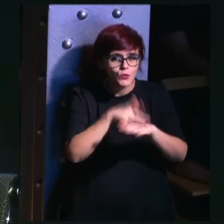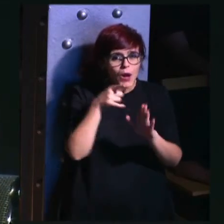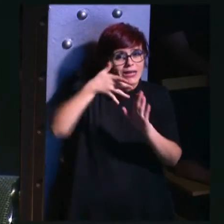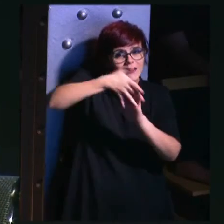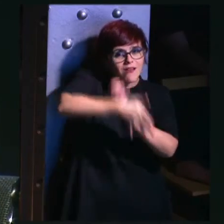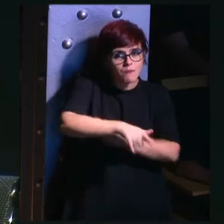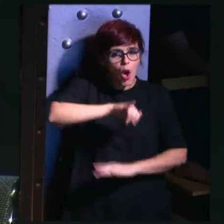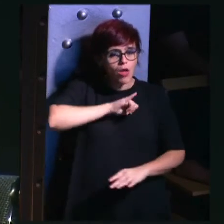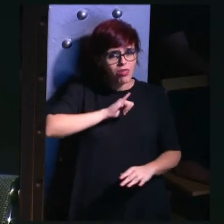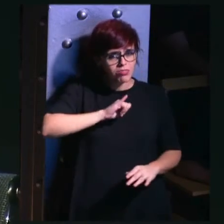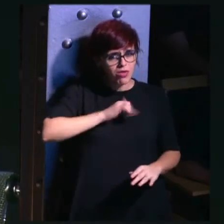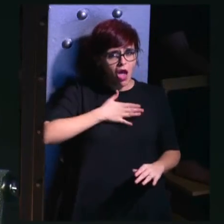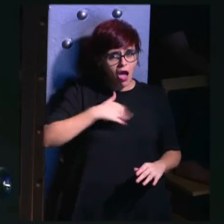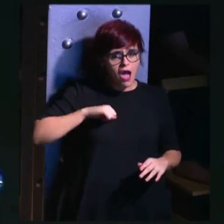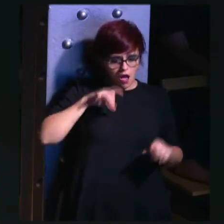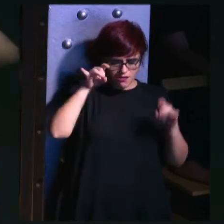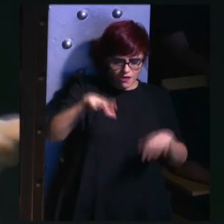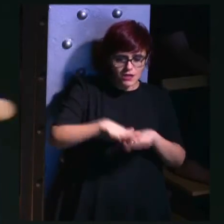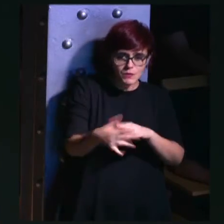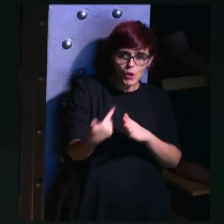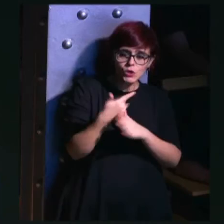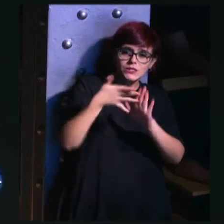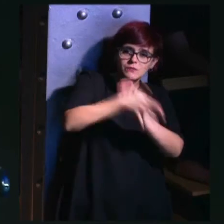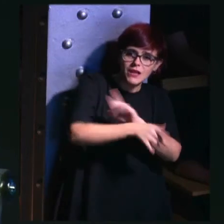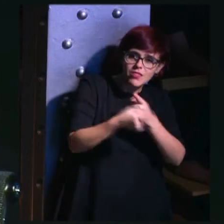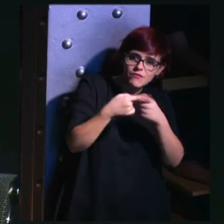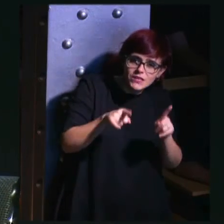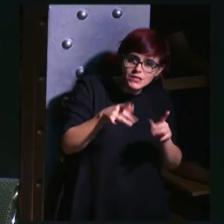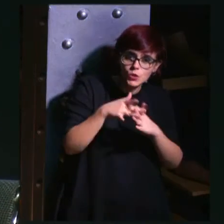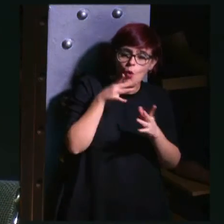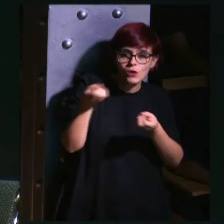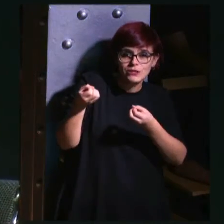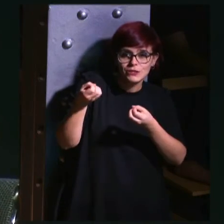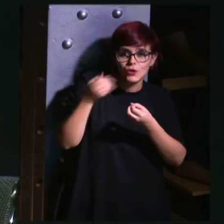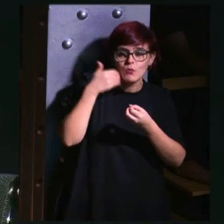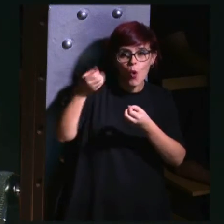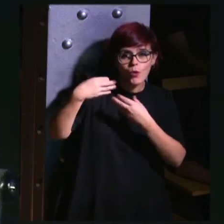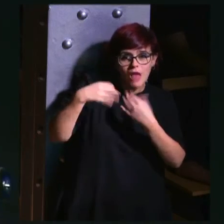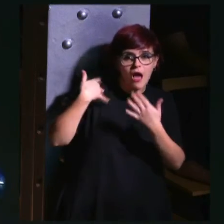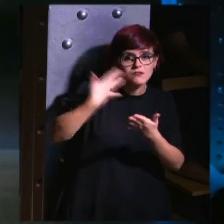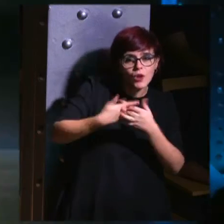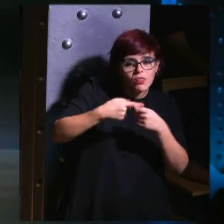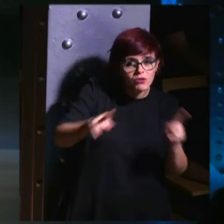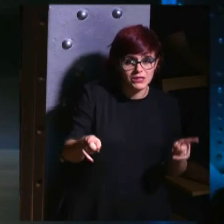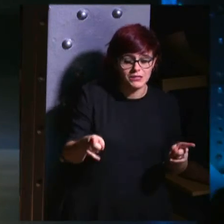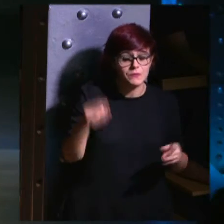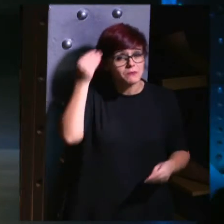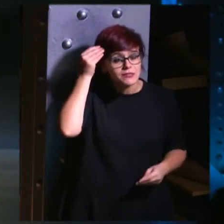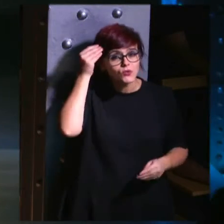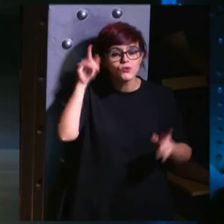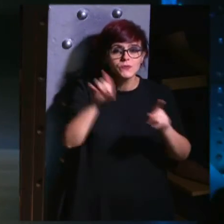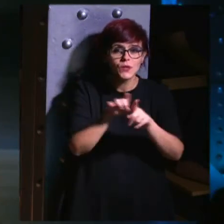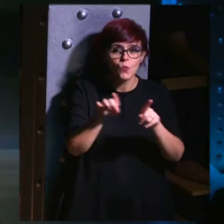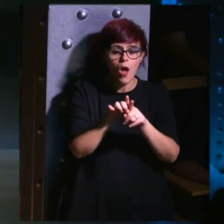quiénes somos, redefinir esas historias que contamos a los demás y que nos contamos a nosotros mismos. De alguna forma, creo que se va a convertir en